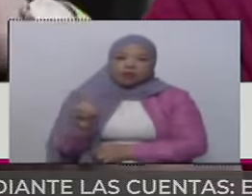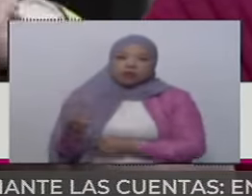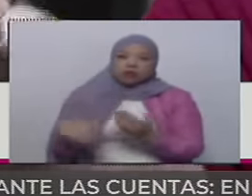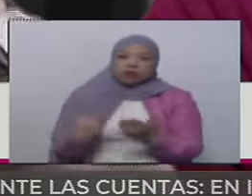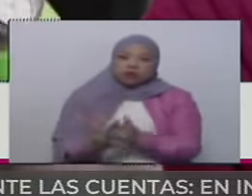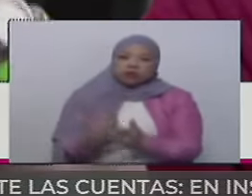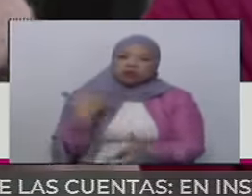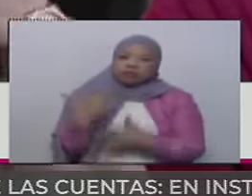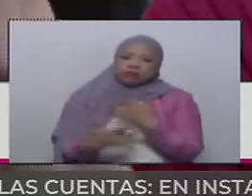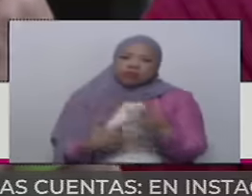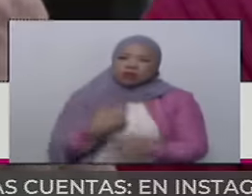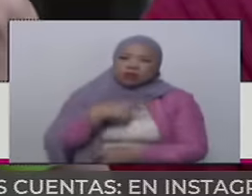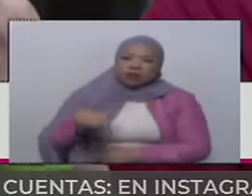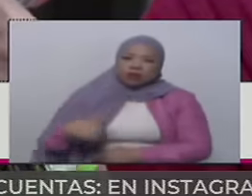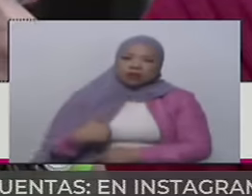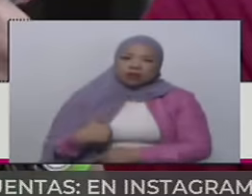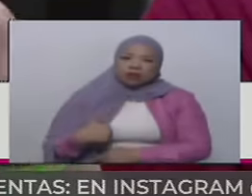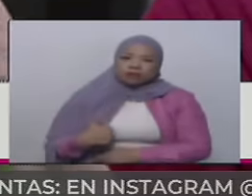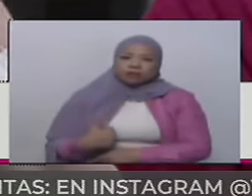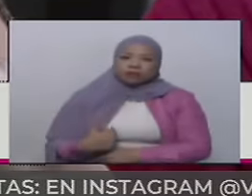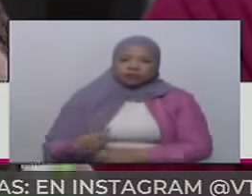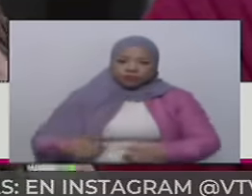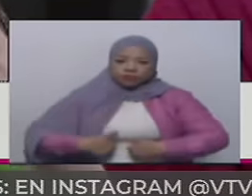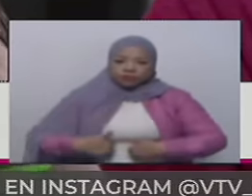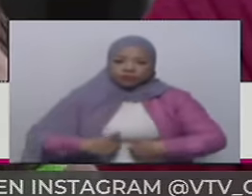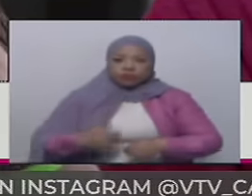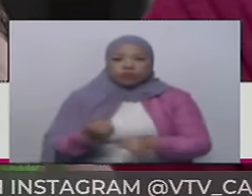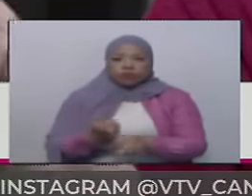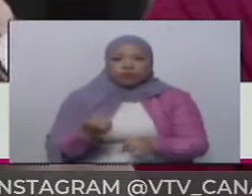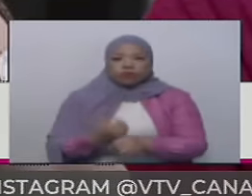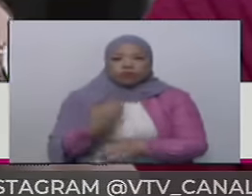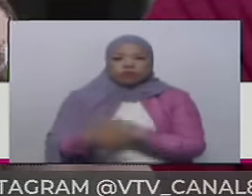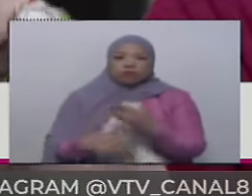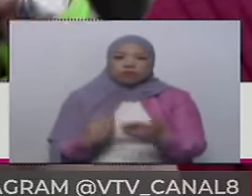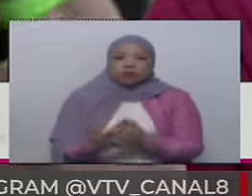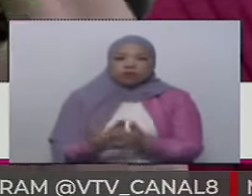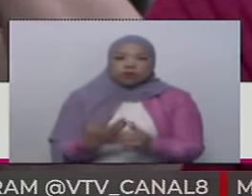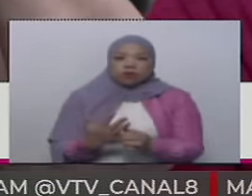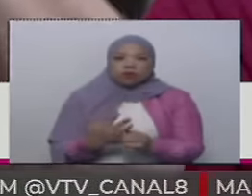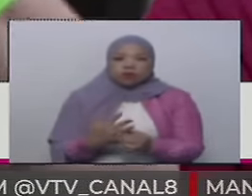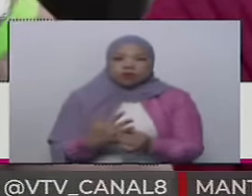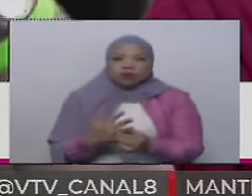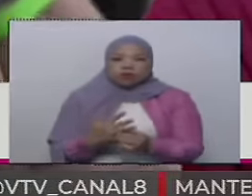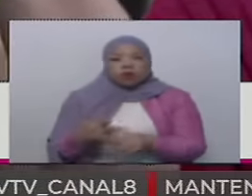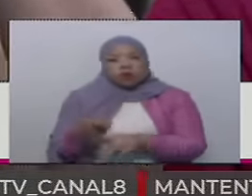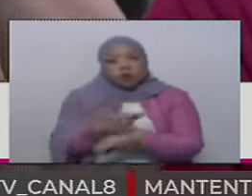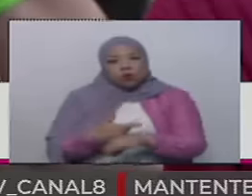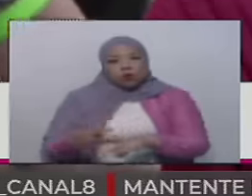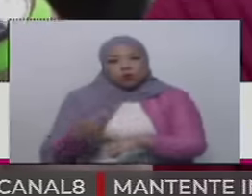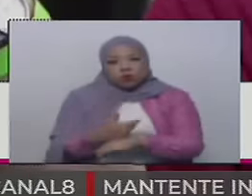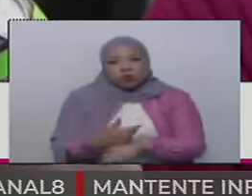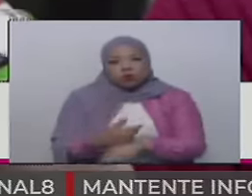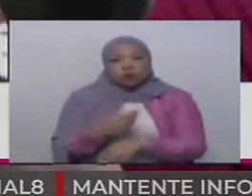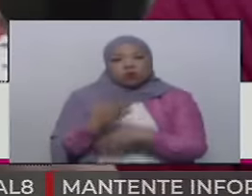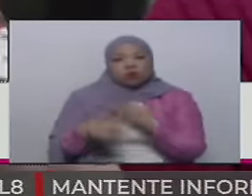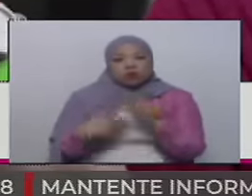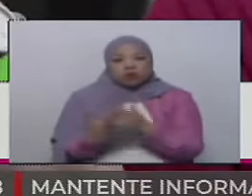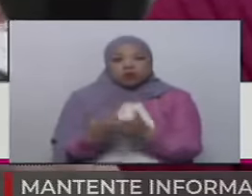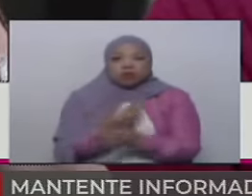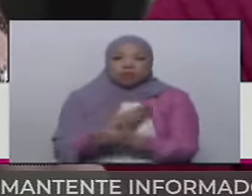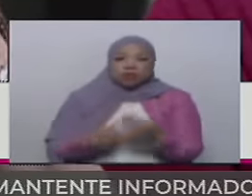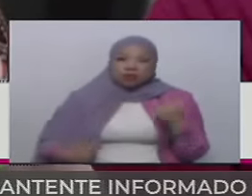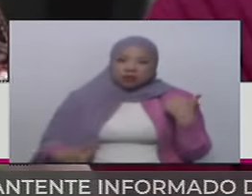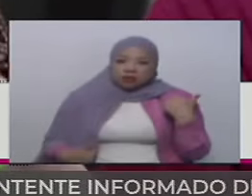Nosotros tenemos que, todos nuestros esfuerzos tienen que ir desde el gobierno, desde usted como